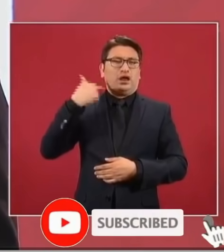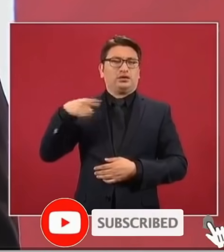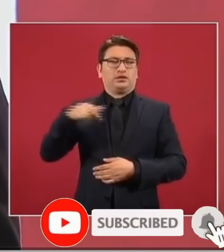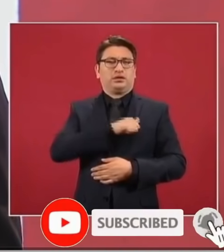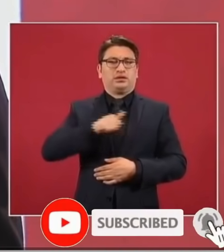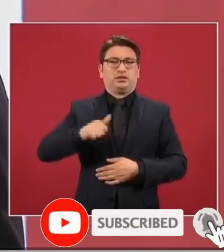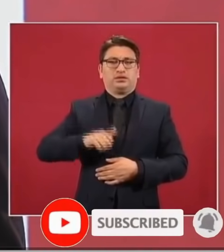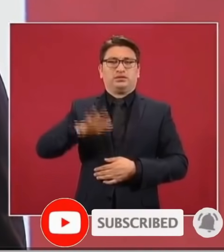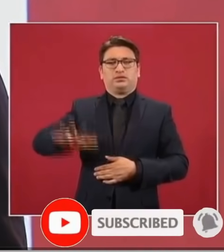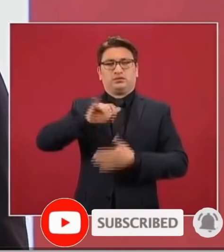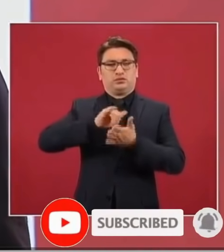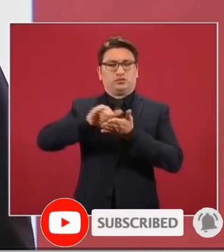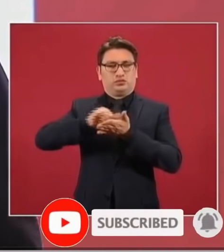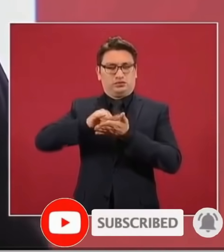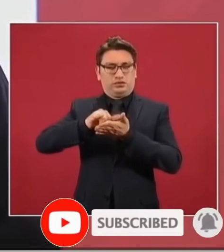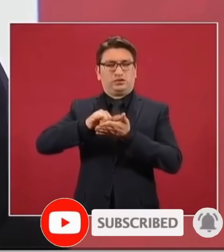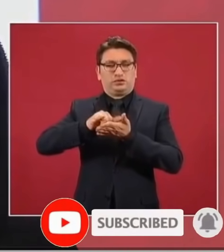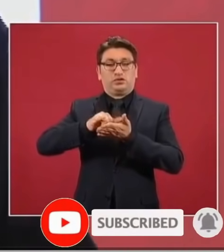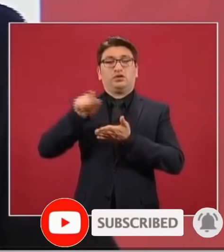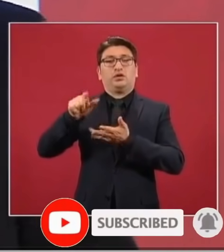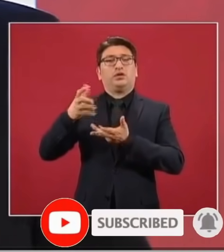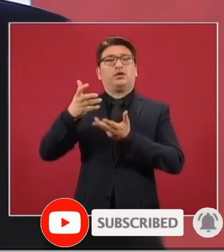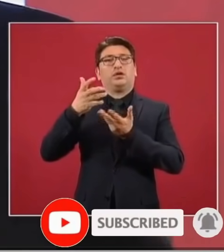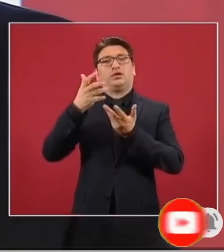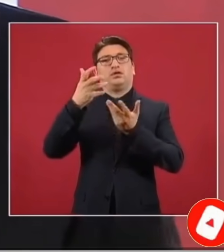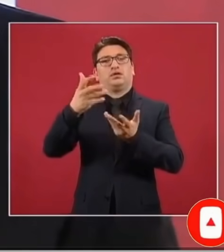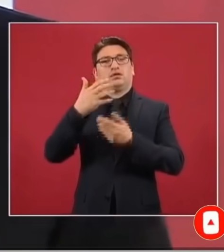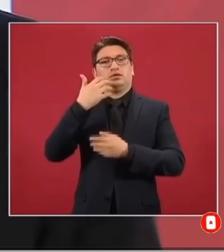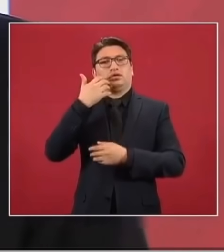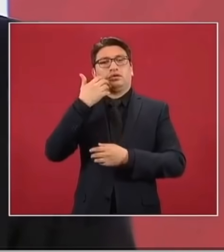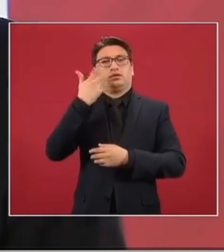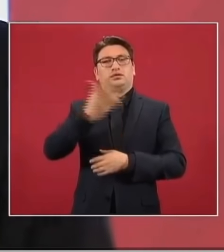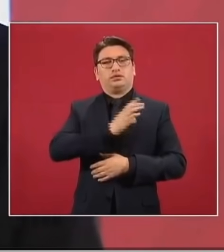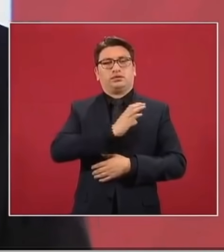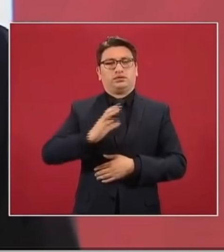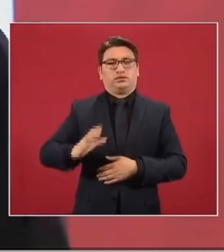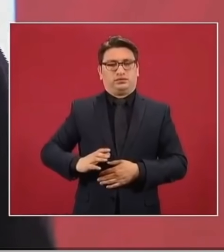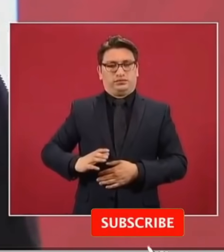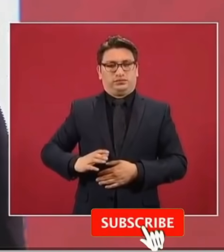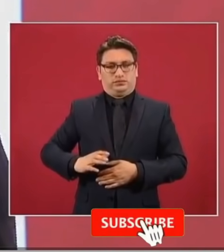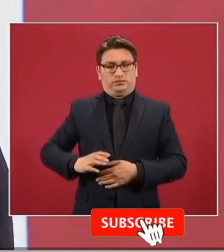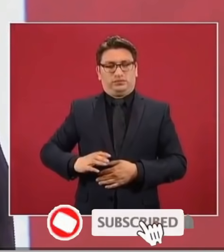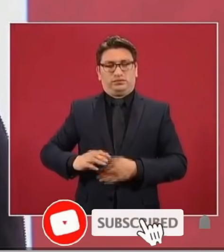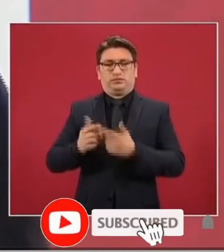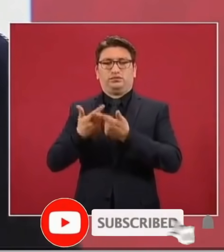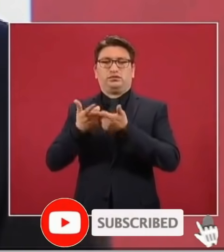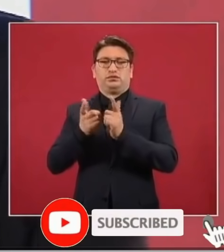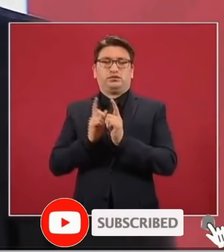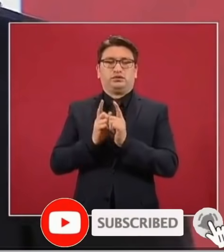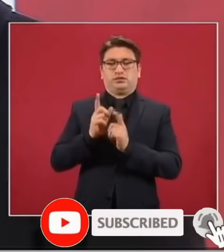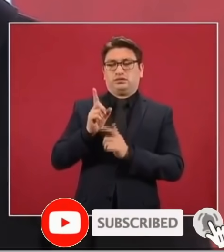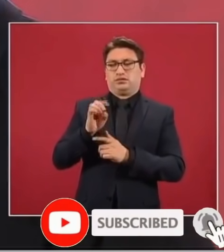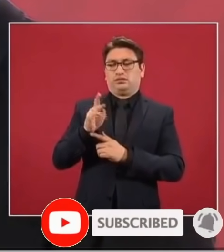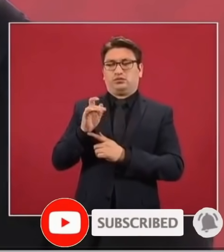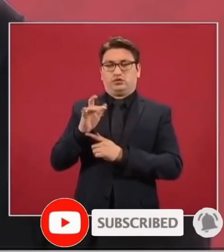York y aspiró a ser candidato del Partido Demócrata a